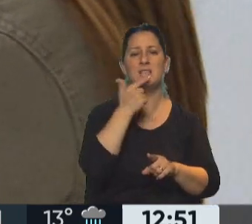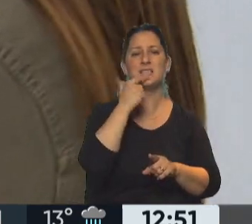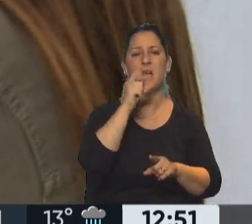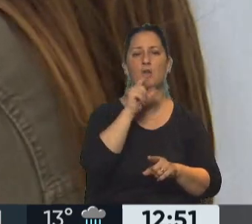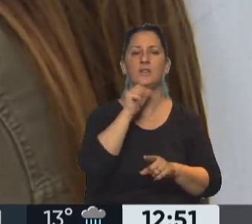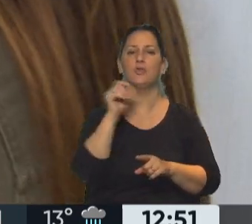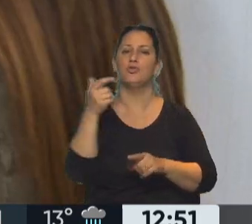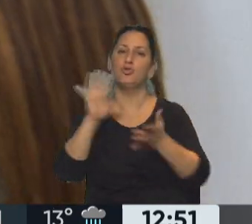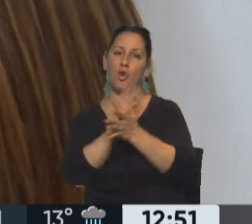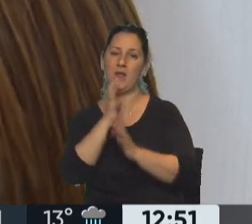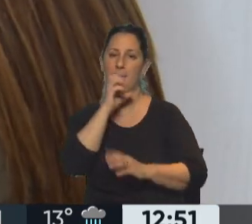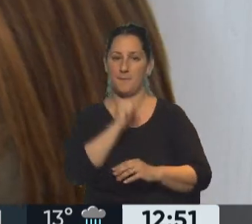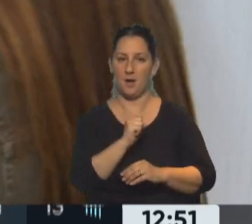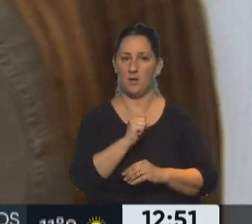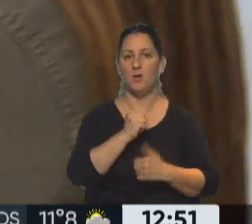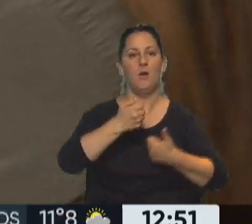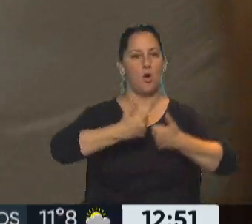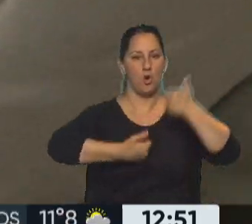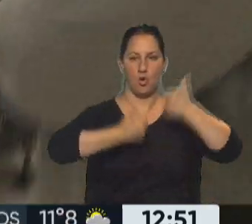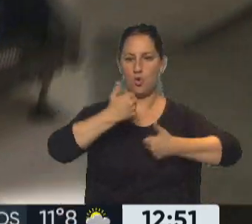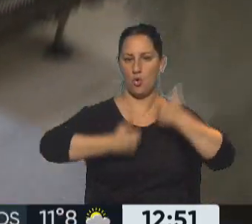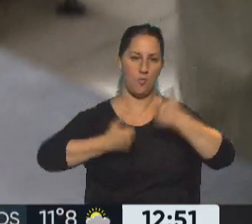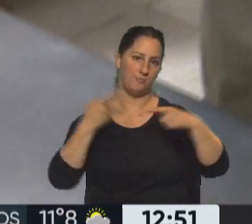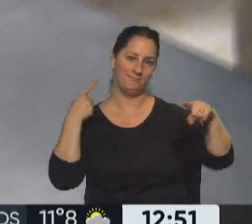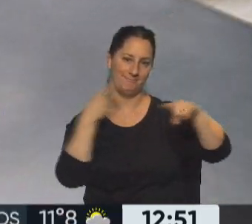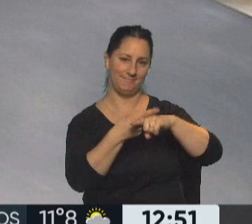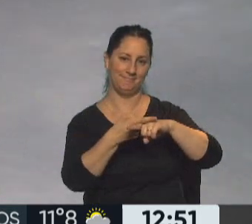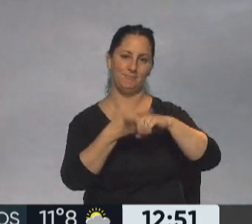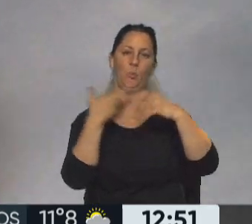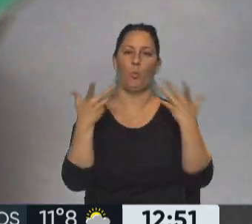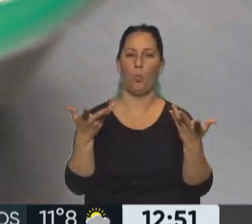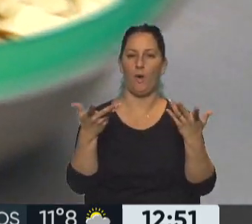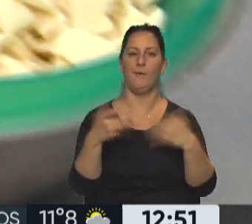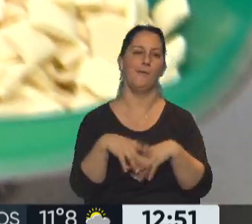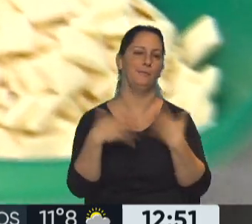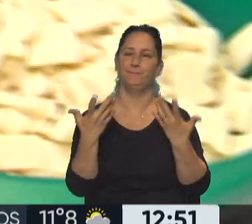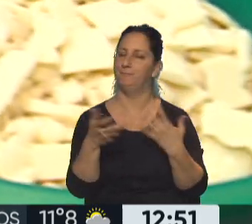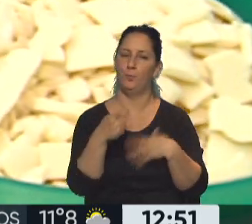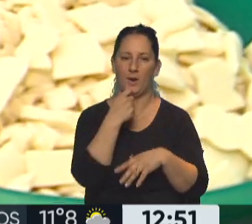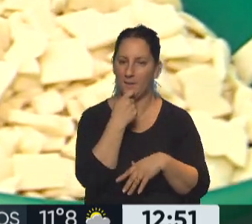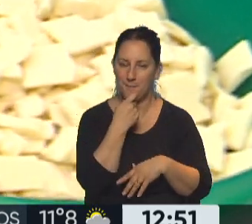con chocolate amargo. Competencia. Claro, un versus. Es decir, bueno, en vez de, por ejemplo,